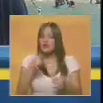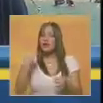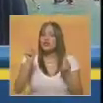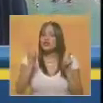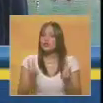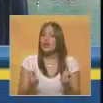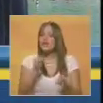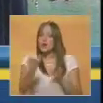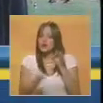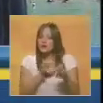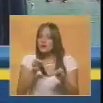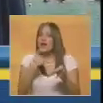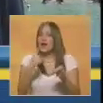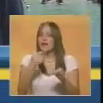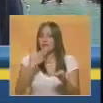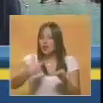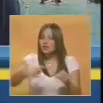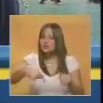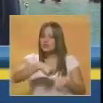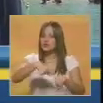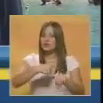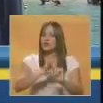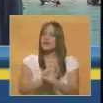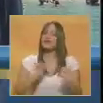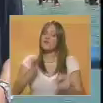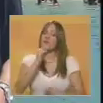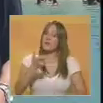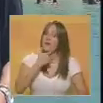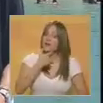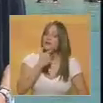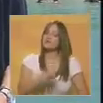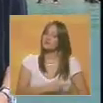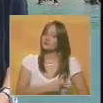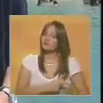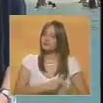un nuevo balance del dispositivo en las próximas horas. Fernando Girón, Noticiero Venevisión.